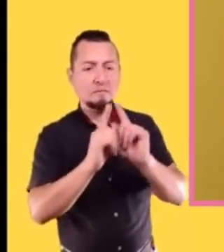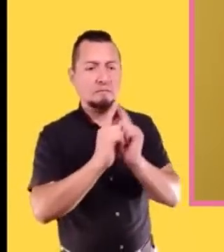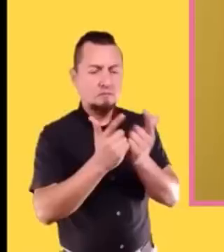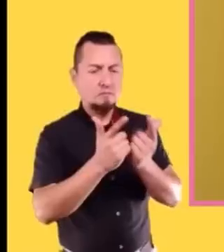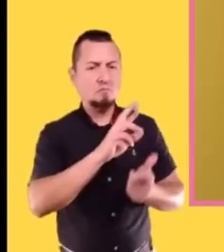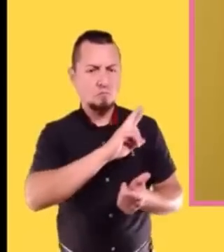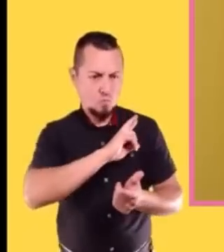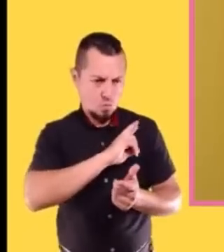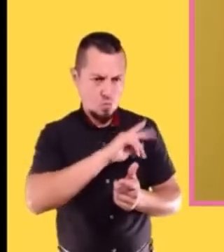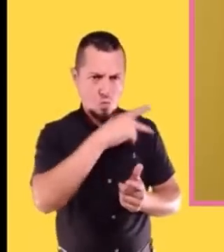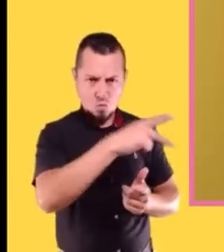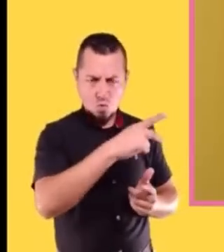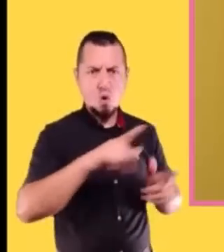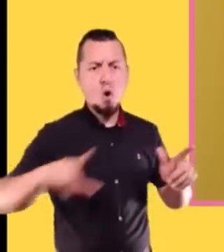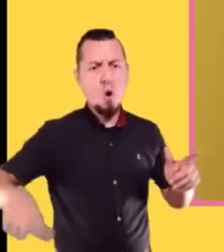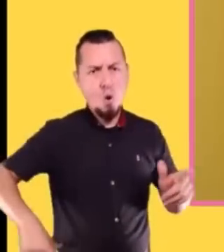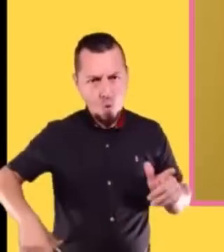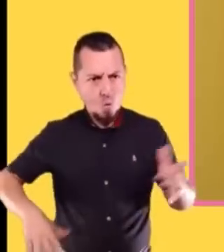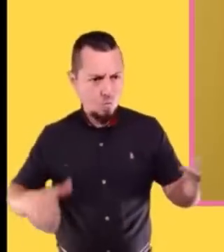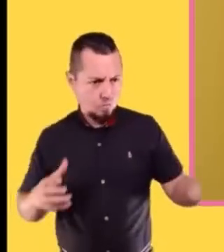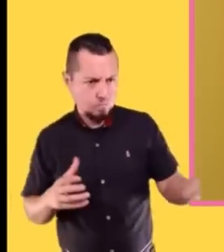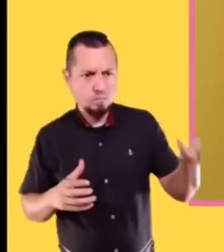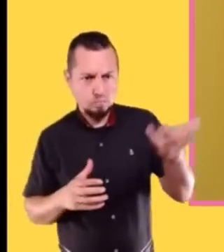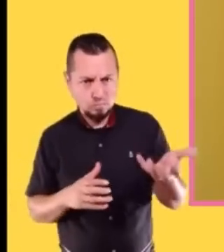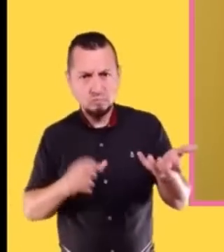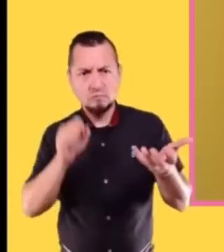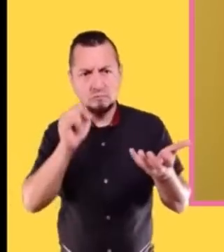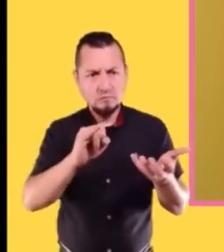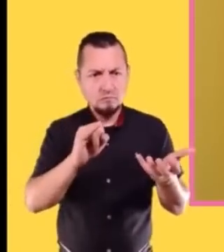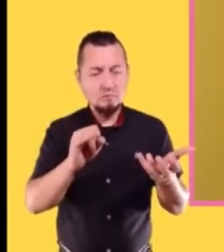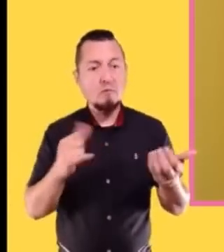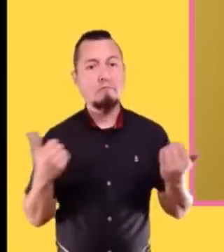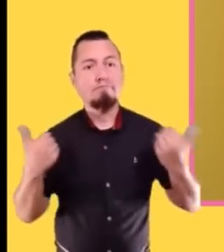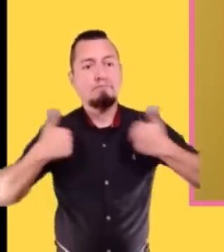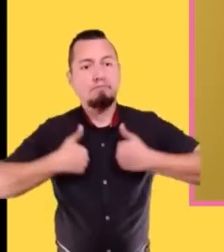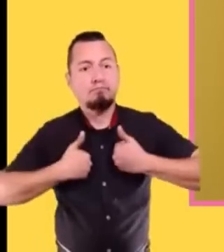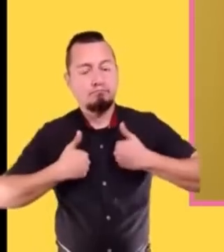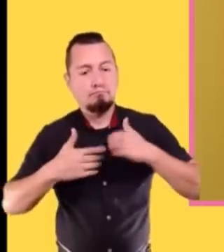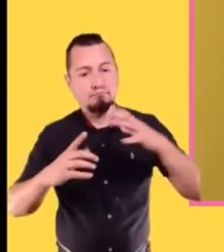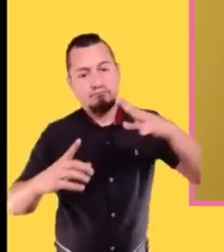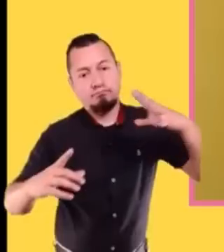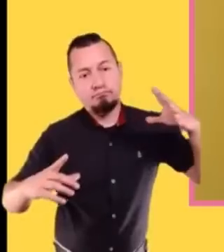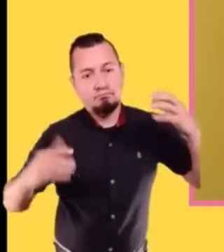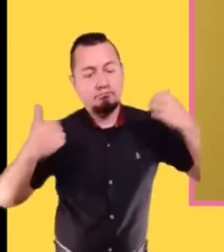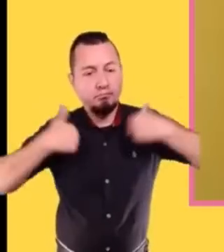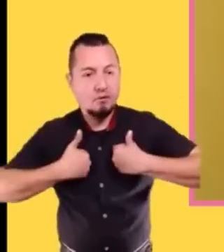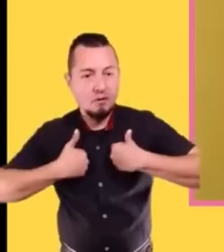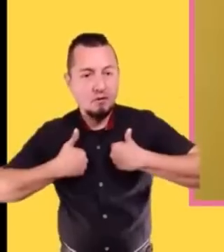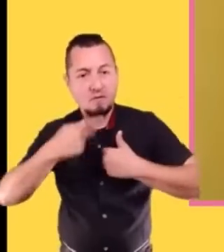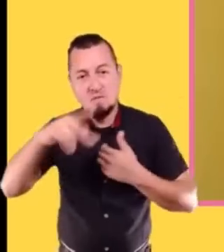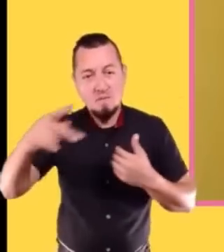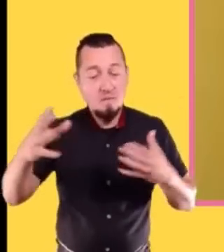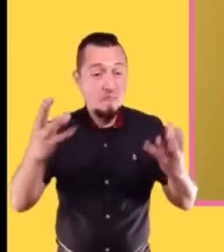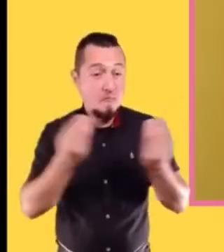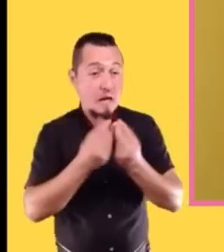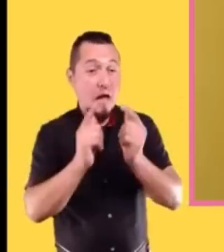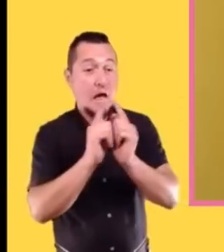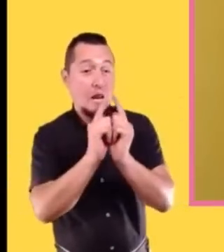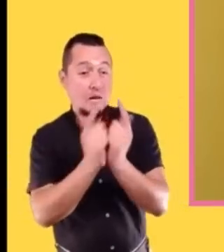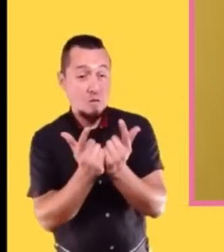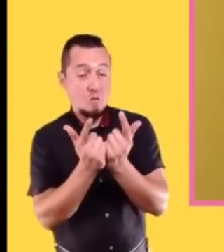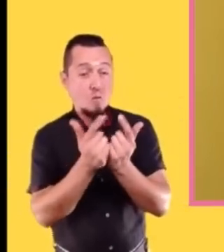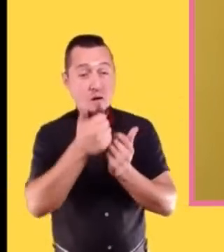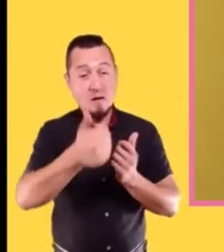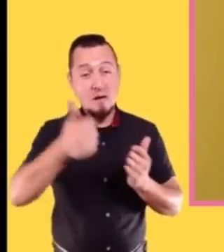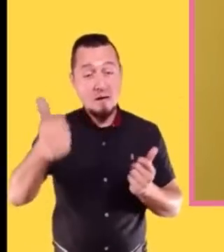oficial. Es decir, el problema son las mochilotas, que creo que yo le doy una ventaja a este esquema de que los libros ya son menos